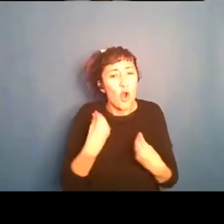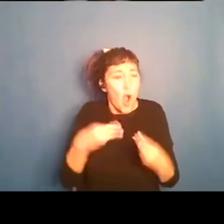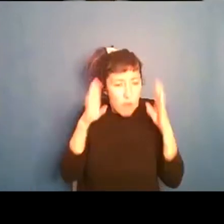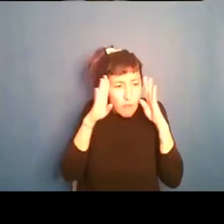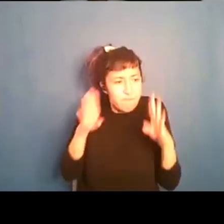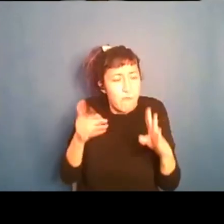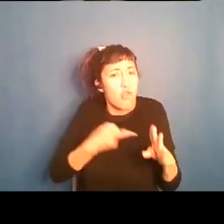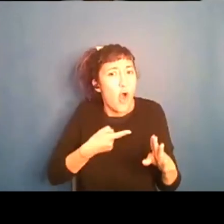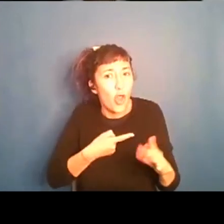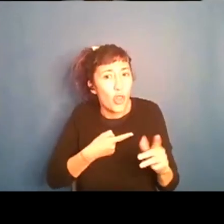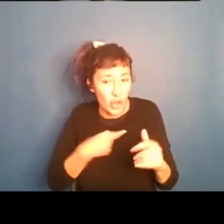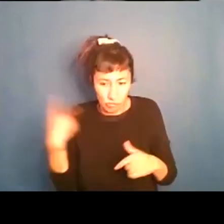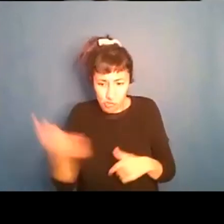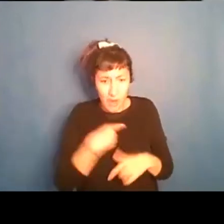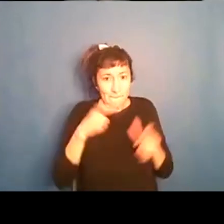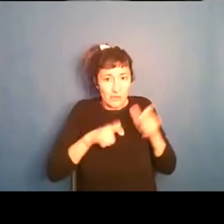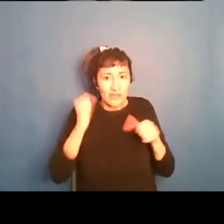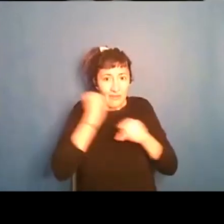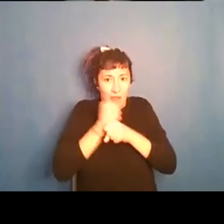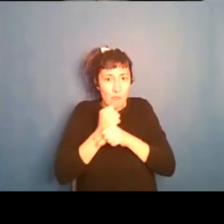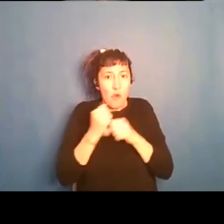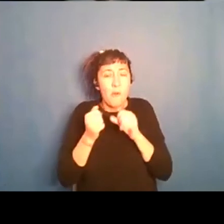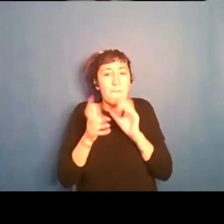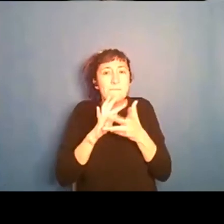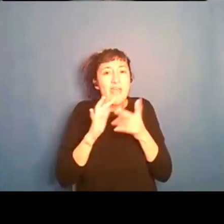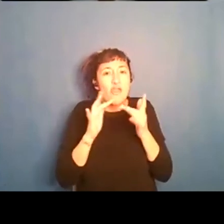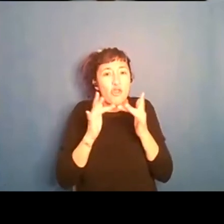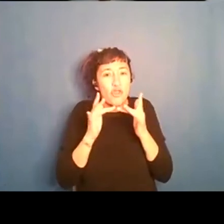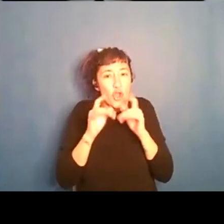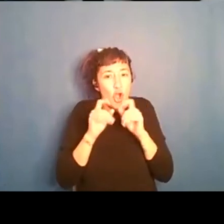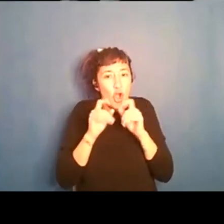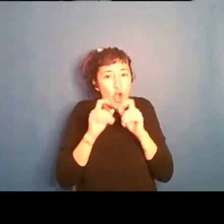que estamos en los medios, como para poder acompañar?